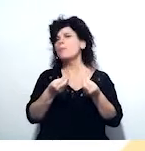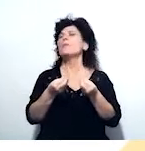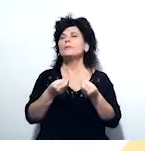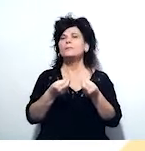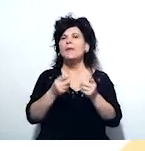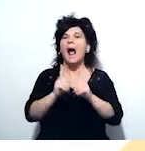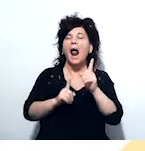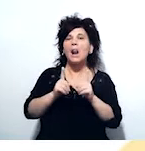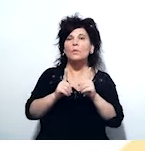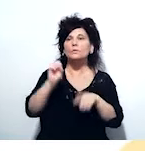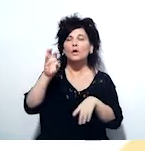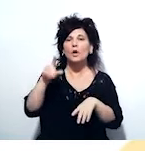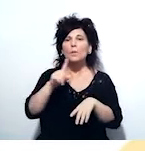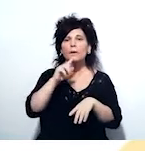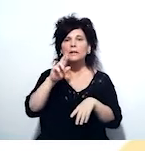llaman trolls.